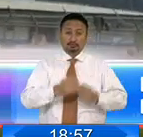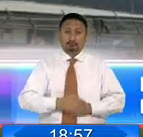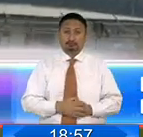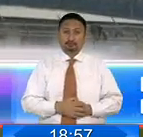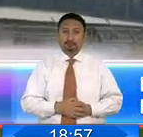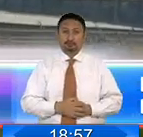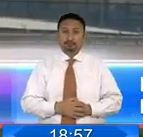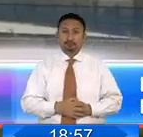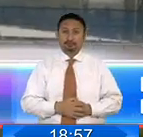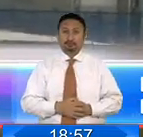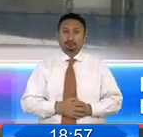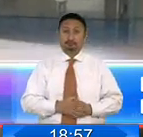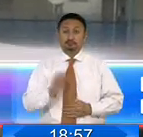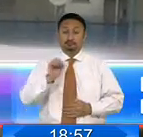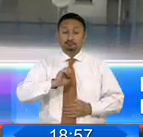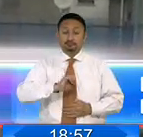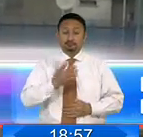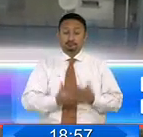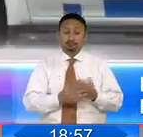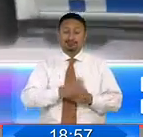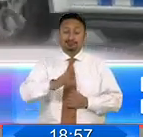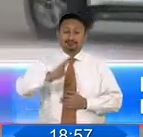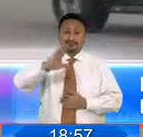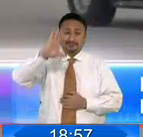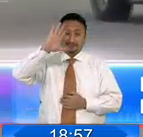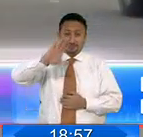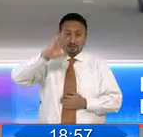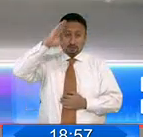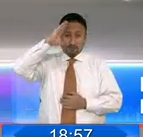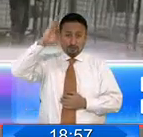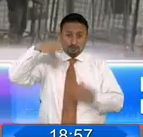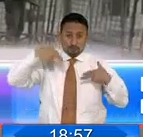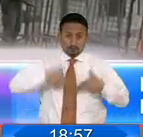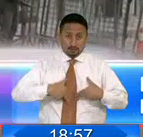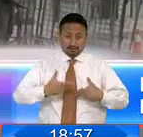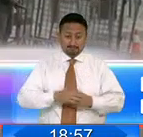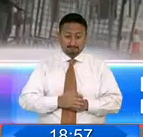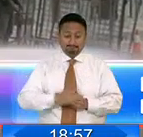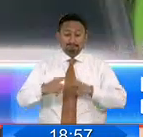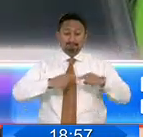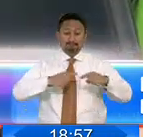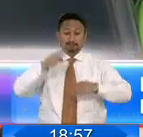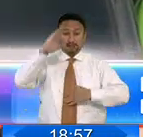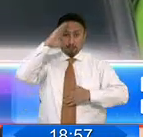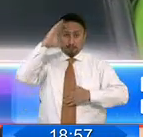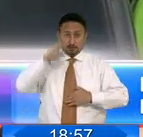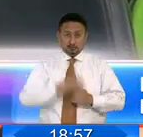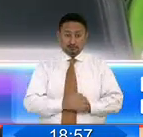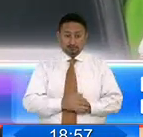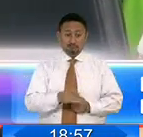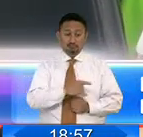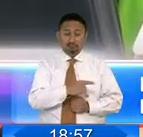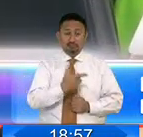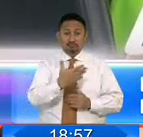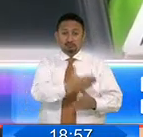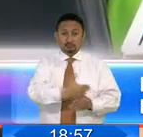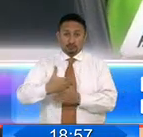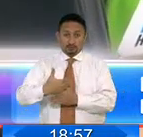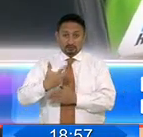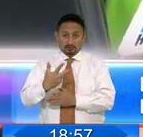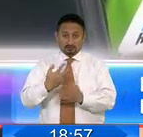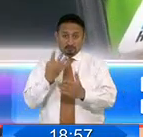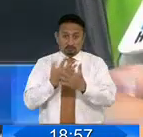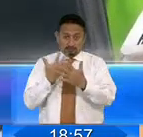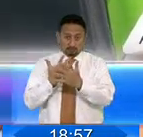ante una supuesta retención de cinco agentes el jefe de la policía indicó no están retenido cuando llegamos